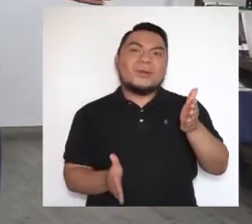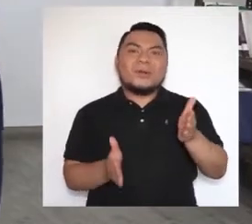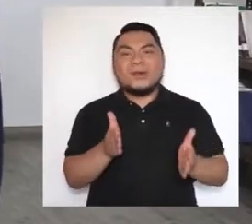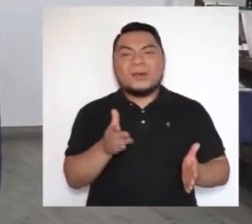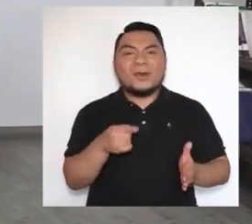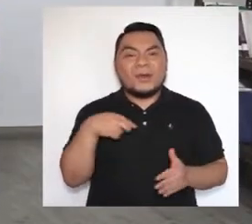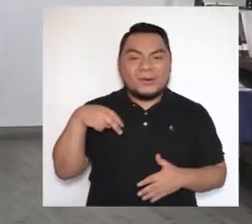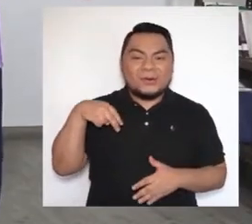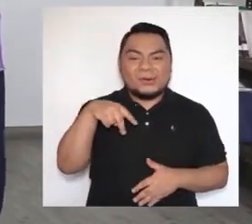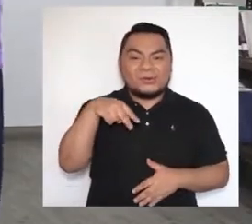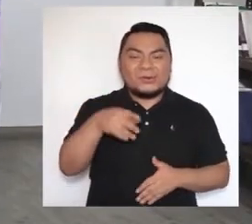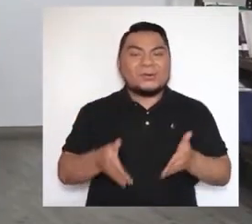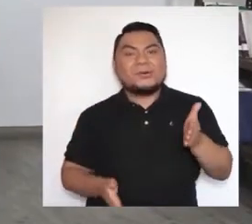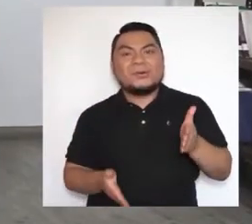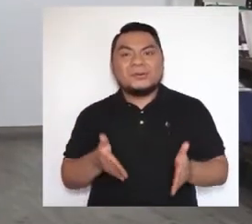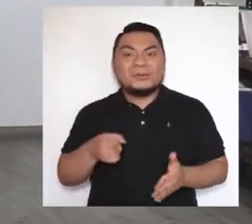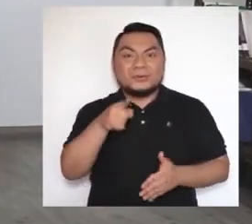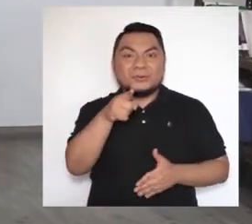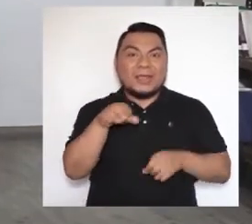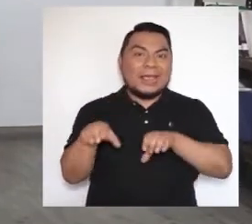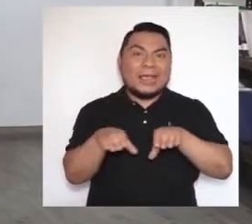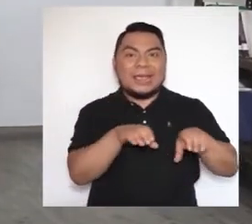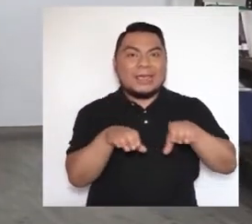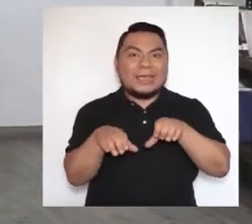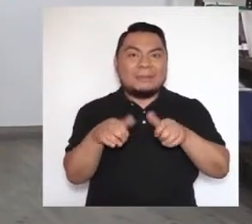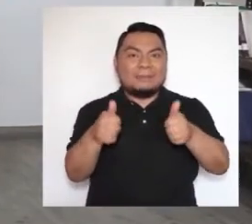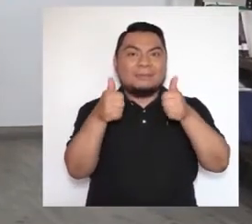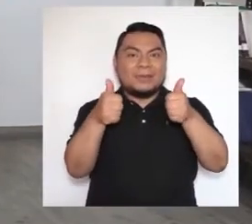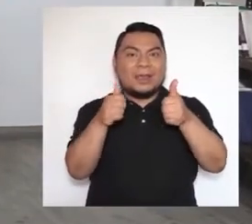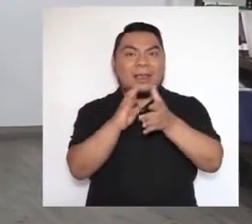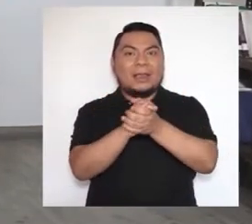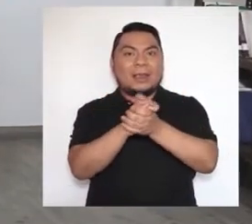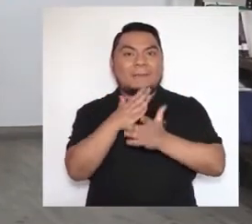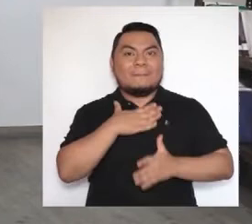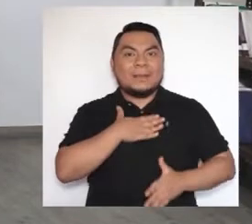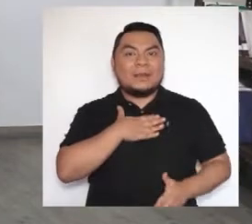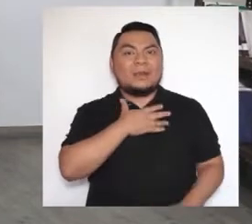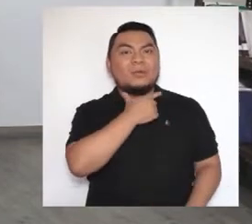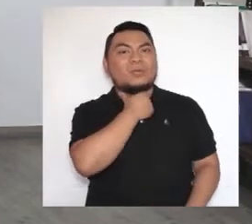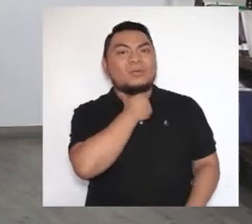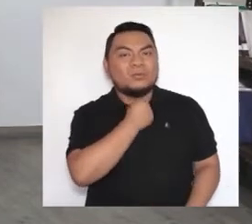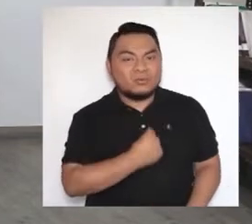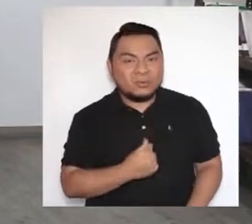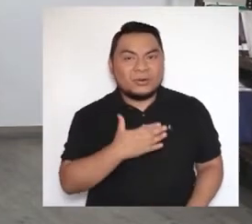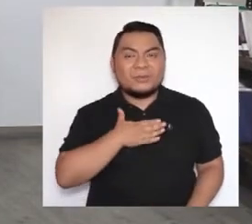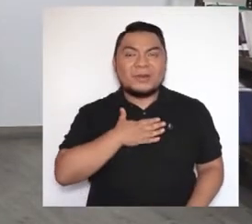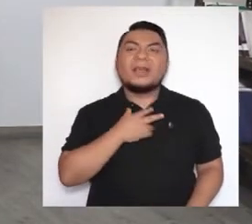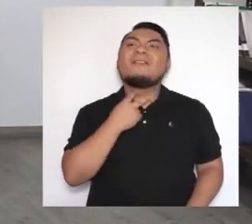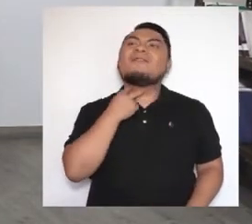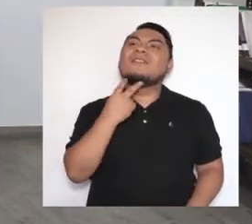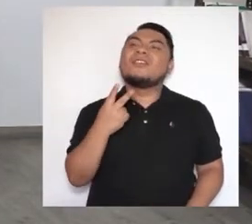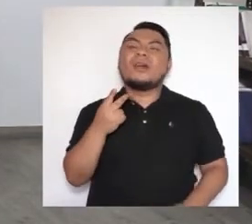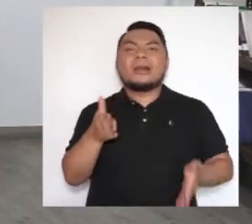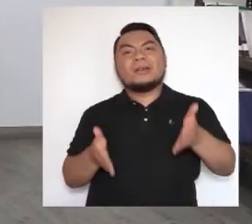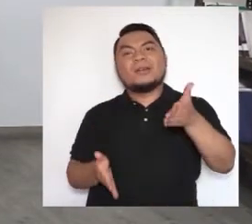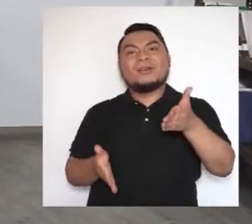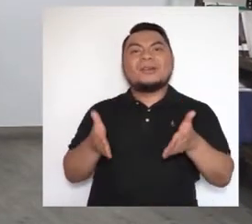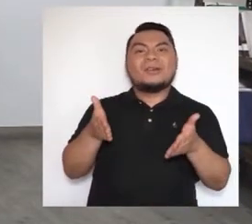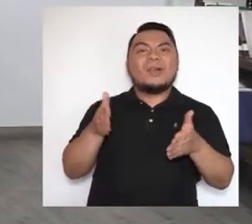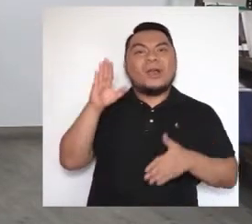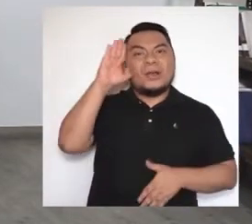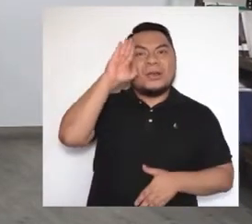robots. Lo están haciendo muy bien, amigos. Me gusta mi voz de robot.